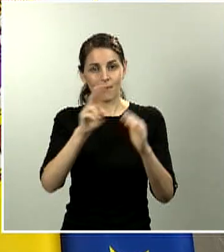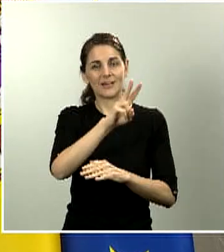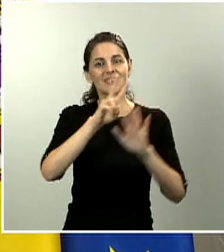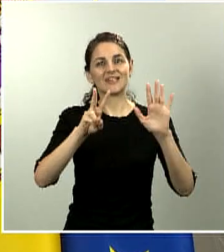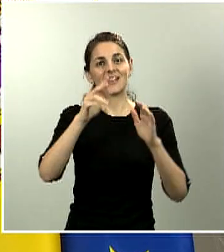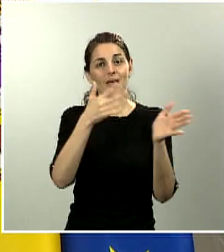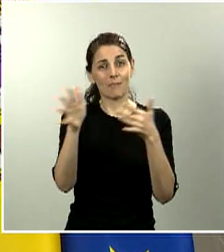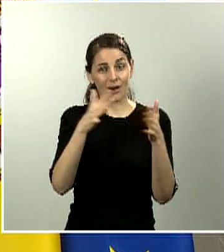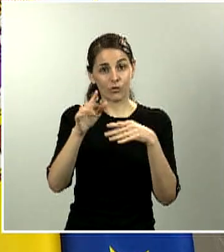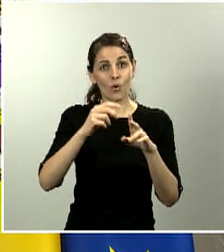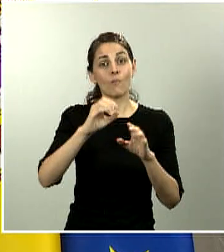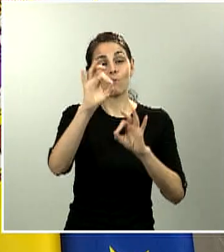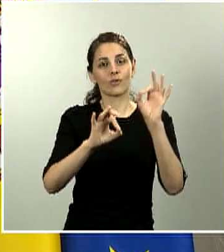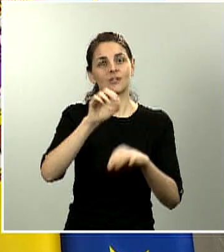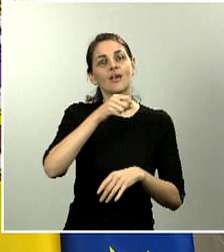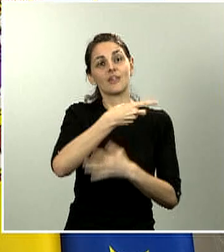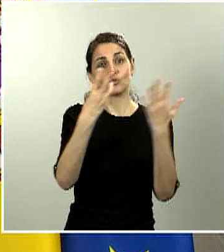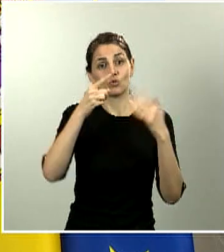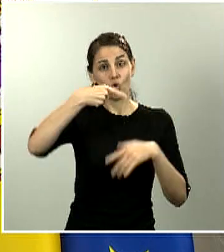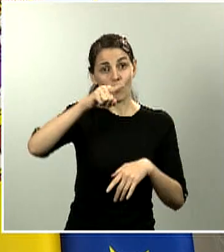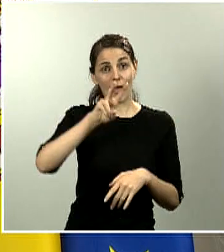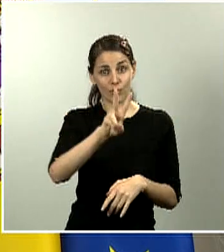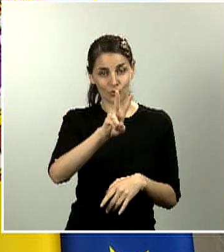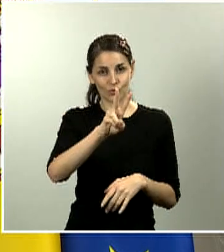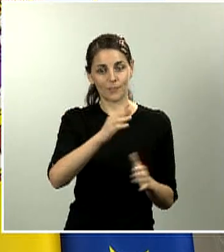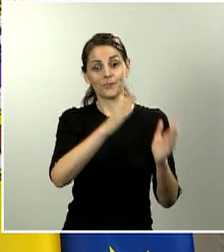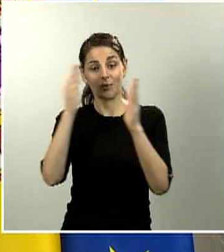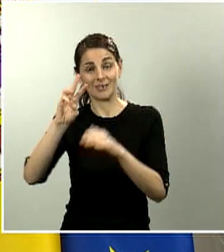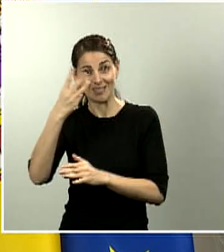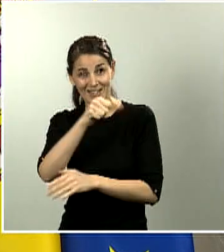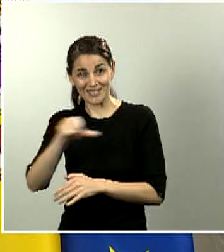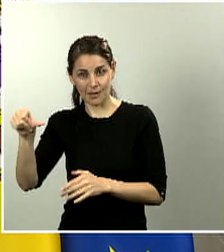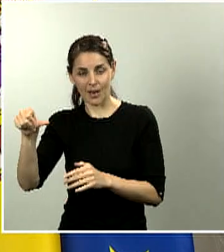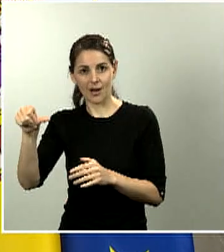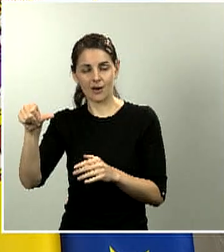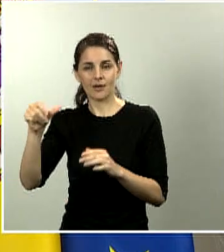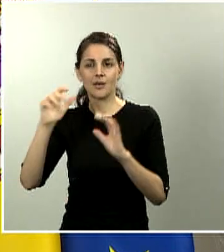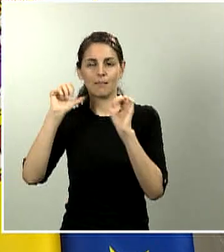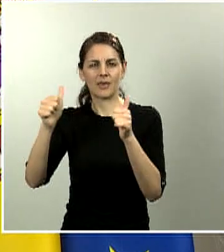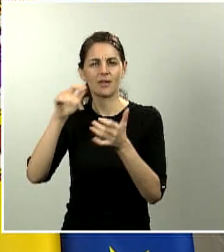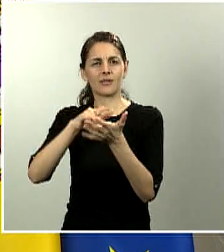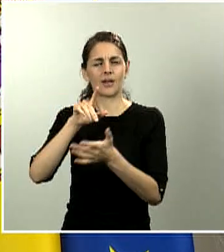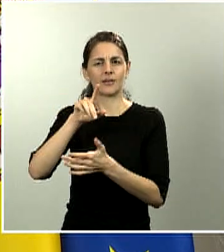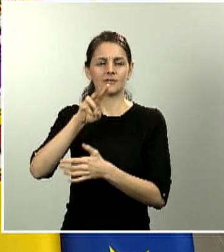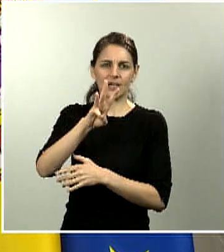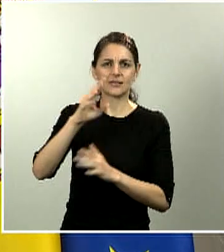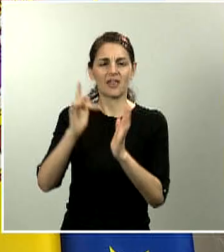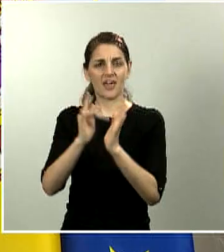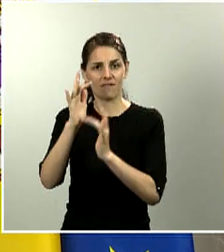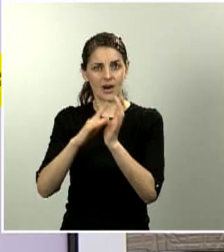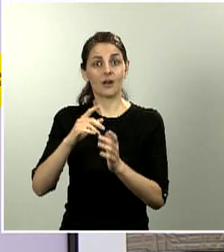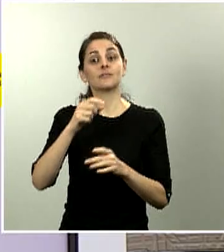de un 18,2%. En la tercera semana, la semana que empezó el 3 de abril, el incremento medio se redujo